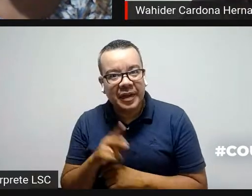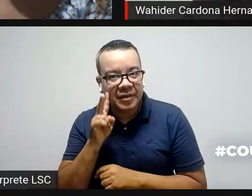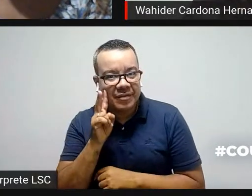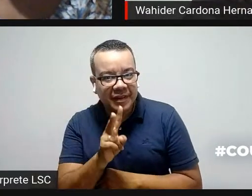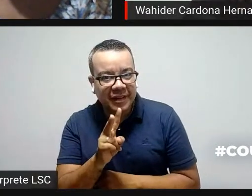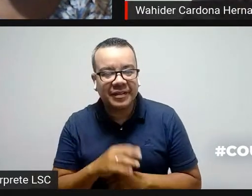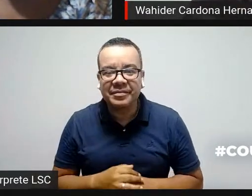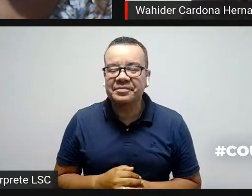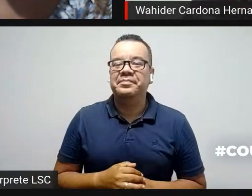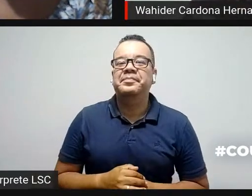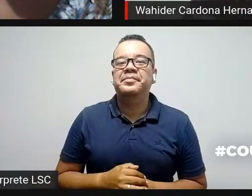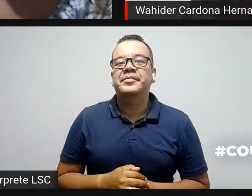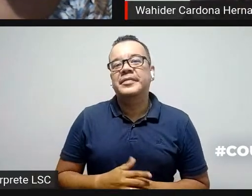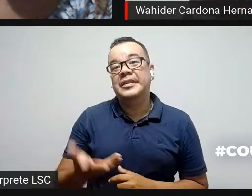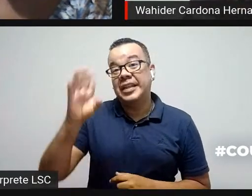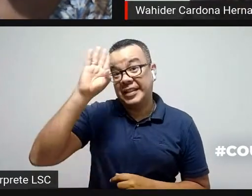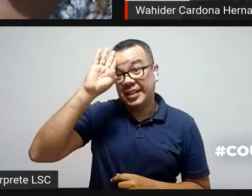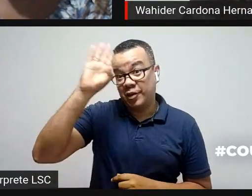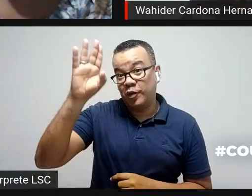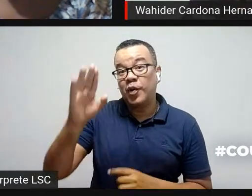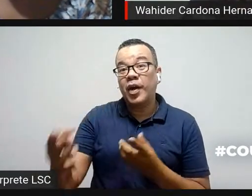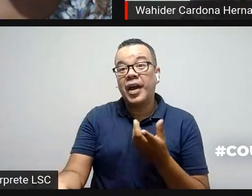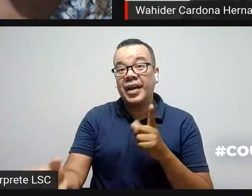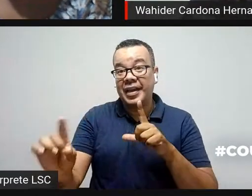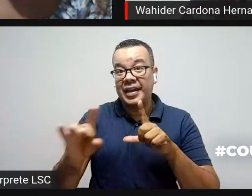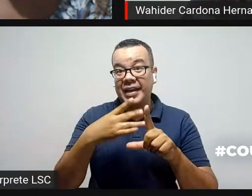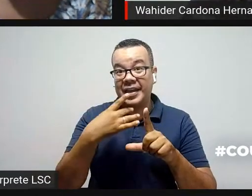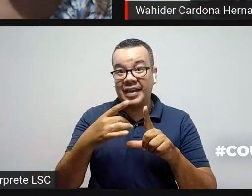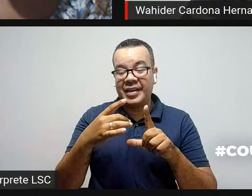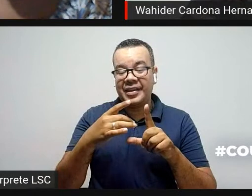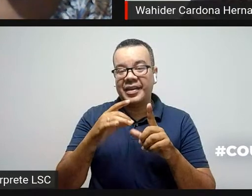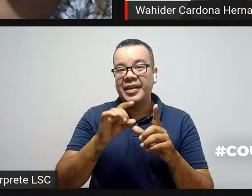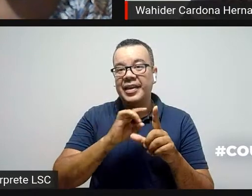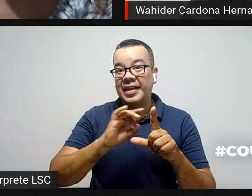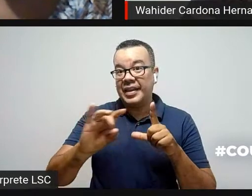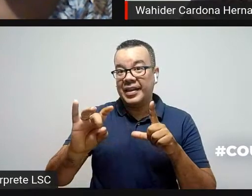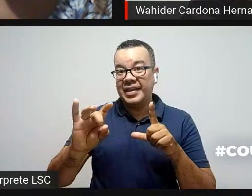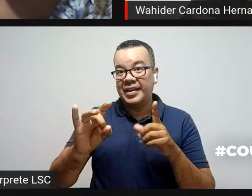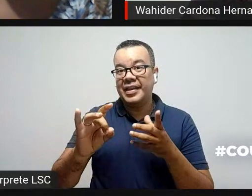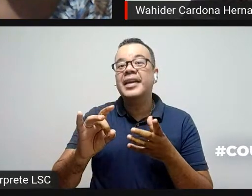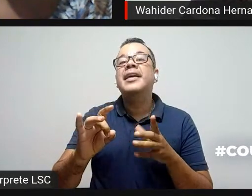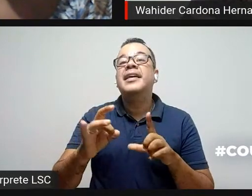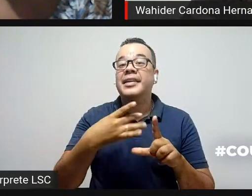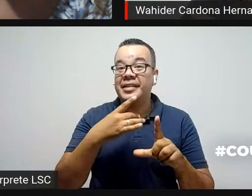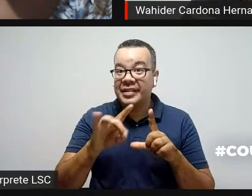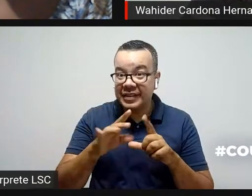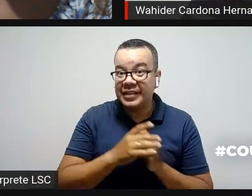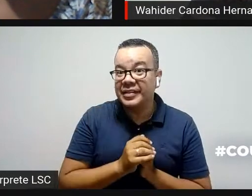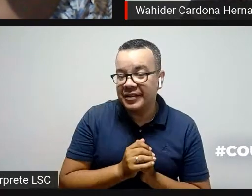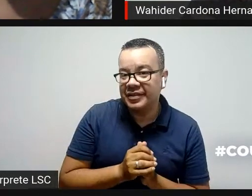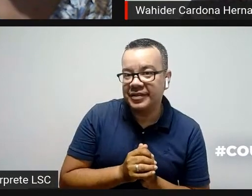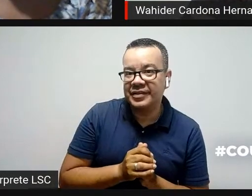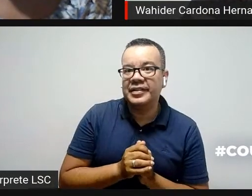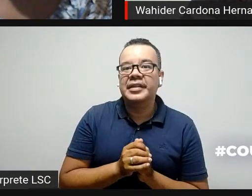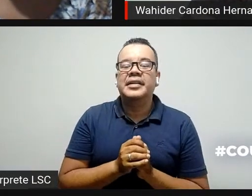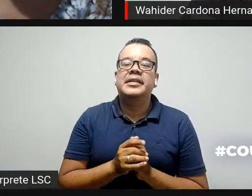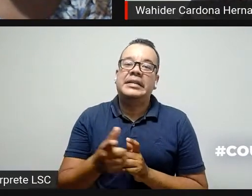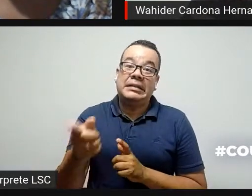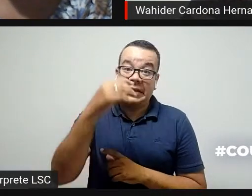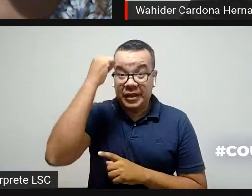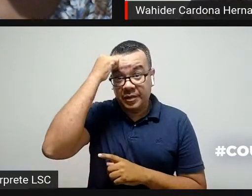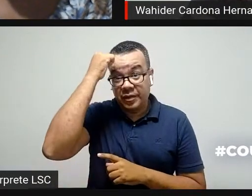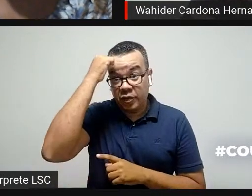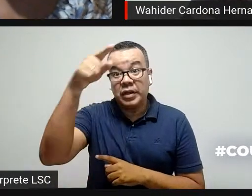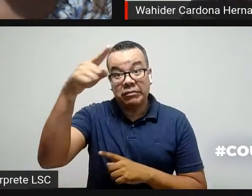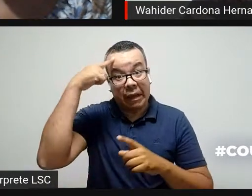ahora. Nos da un saludo por el chat. Agradezco que las docentes estén preocupadas por llevar también la palabra a las